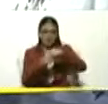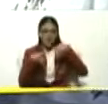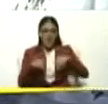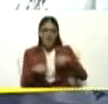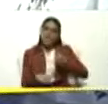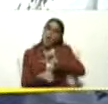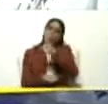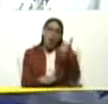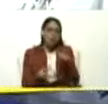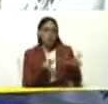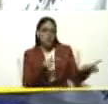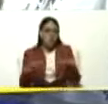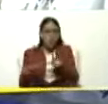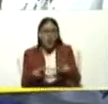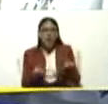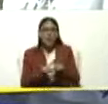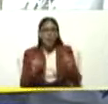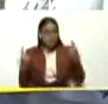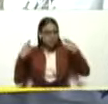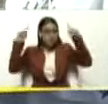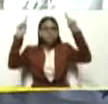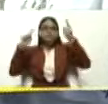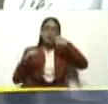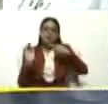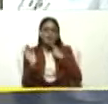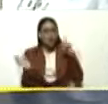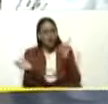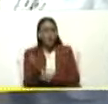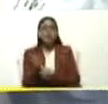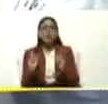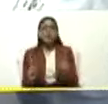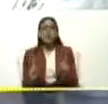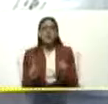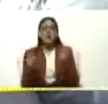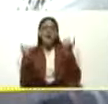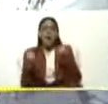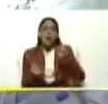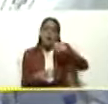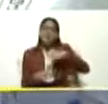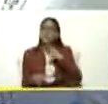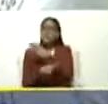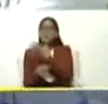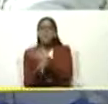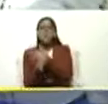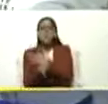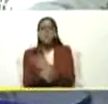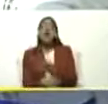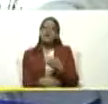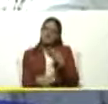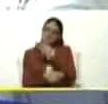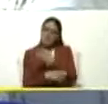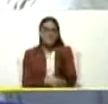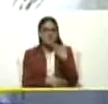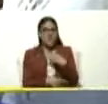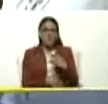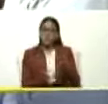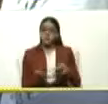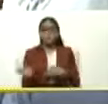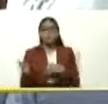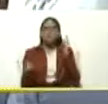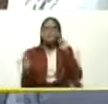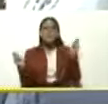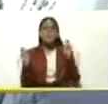gracias. Otra obra. Y ahora nos vamos a jugar un ratico. Bueno. No vengo, por aquí. ¡Música!